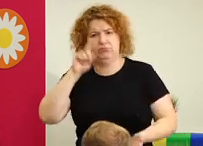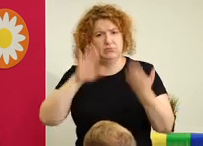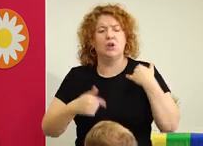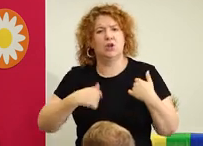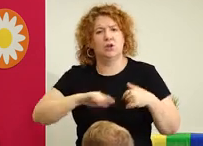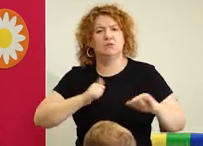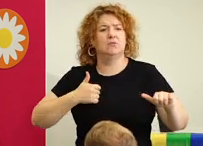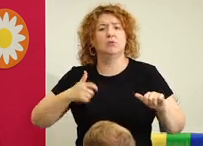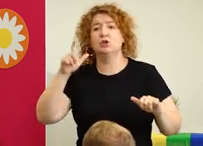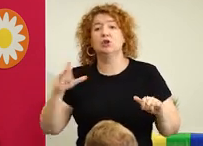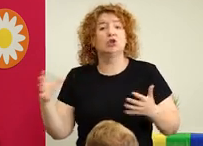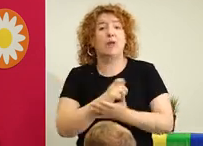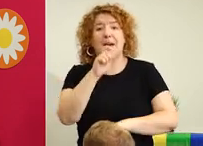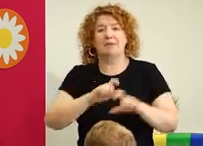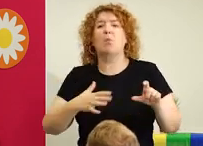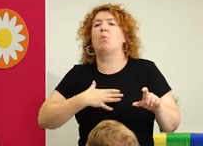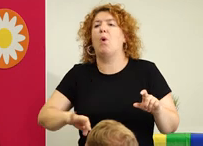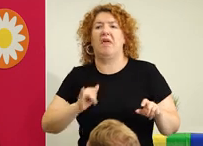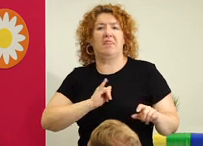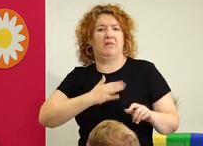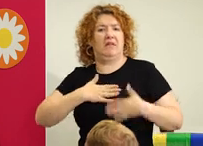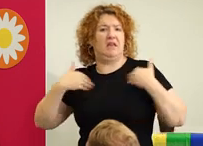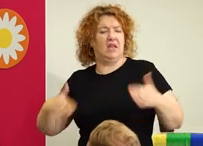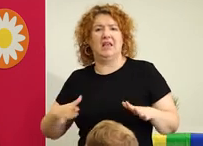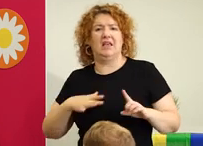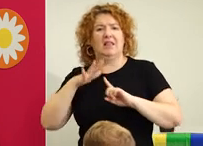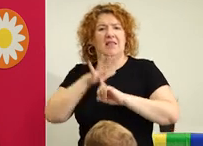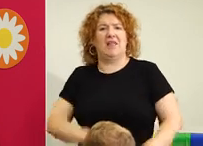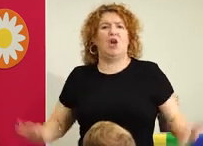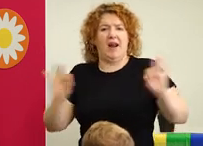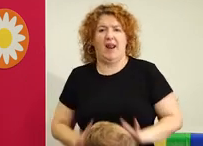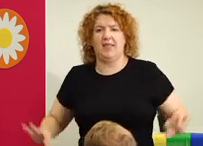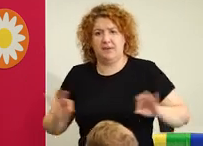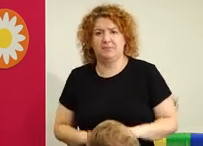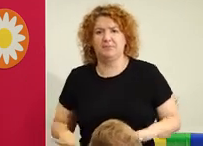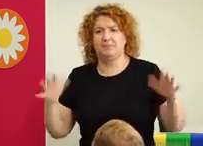para garantizar que todo el mundo puede ser quien es sin sufrir ningún tipo de discriminación.